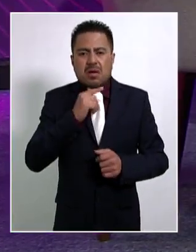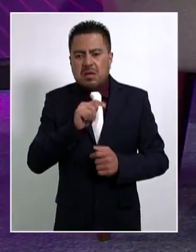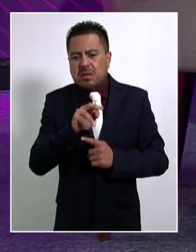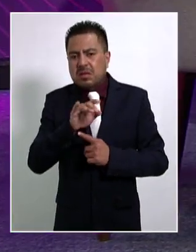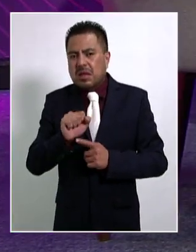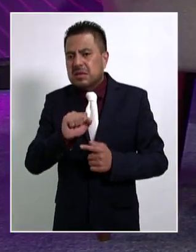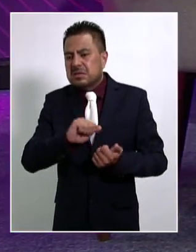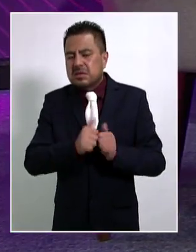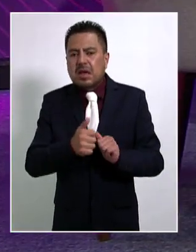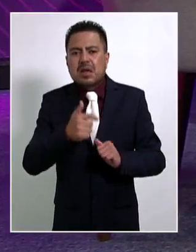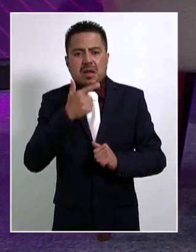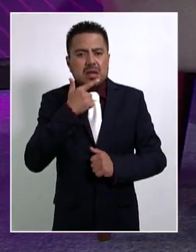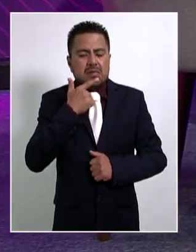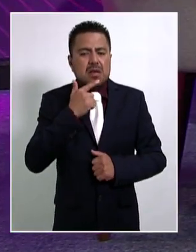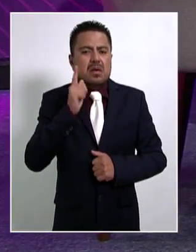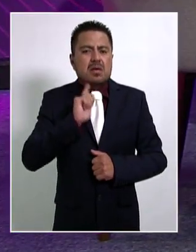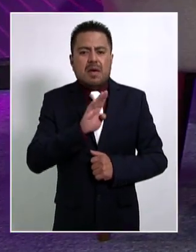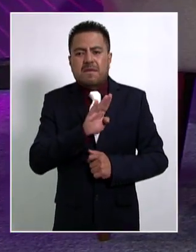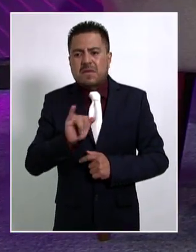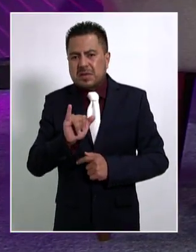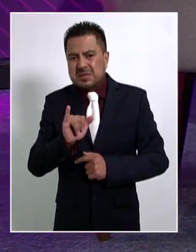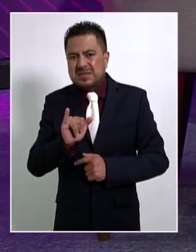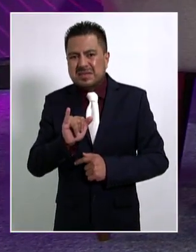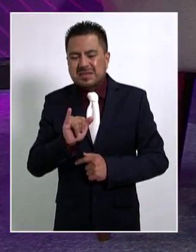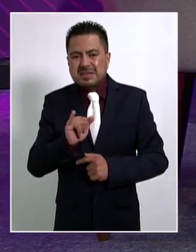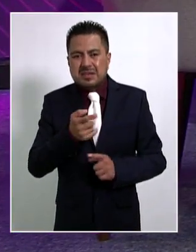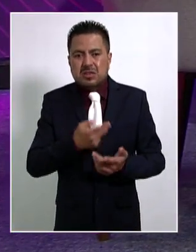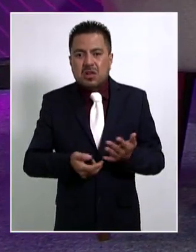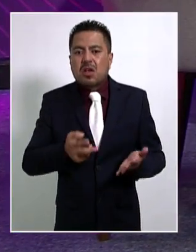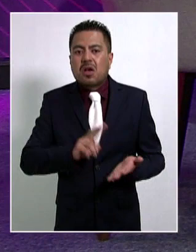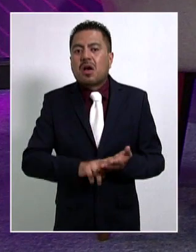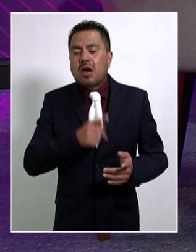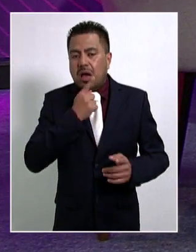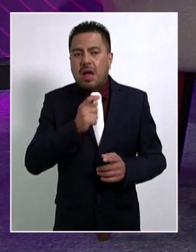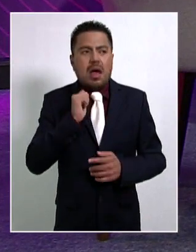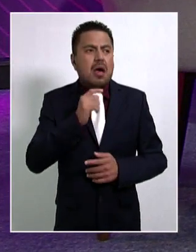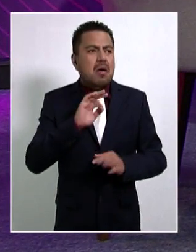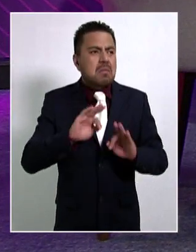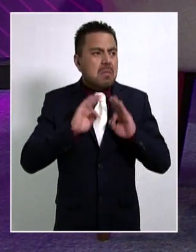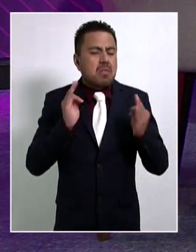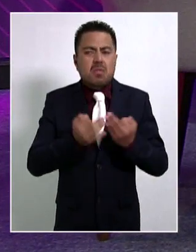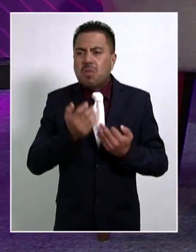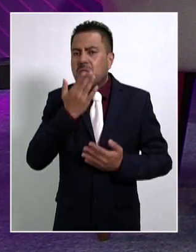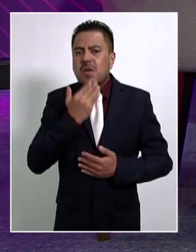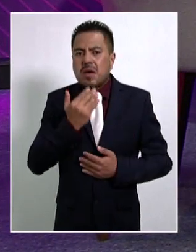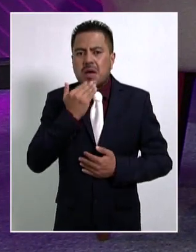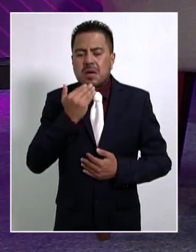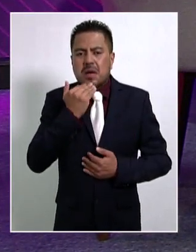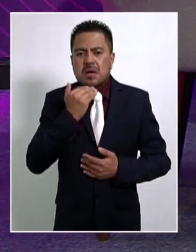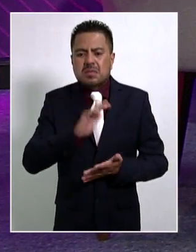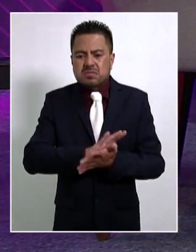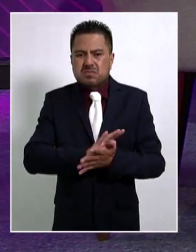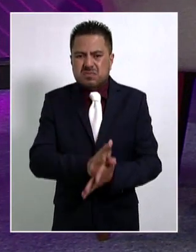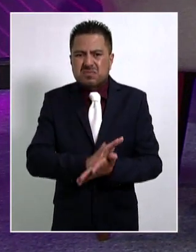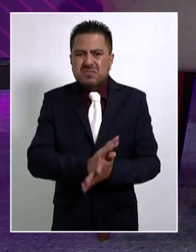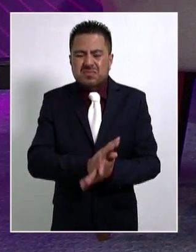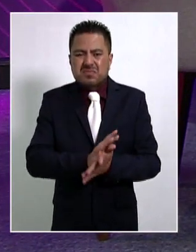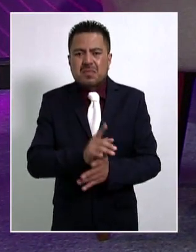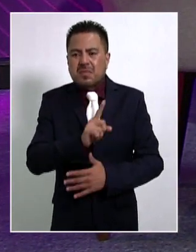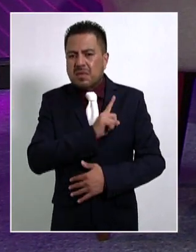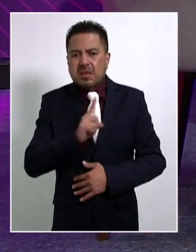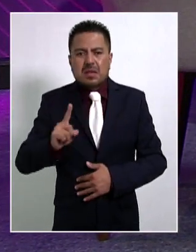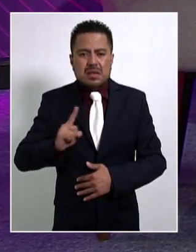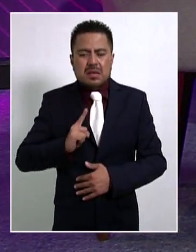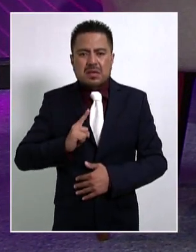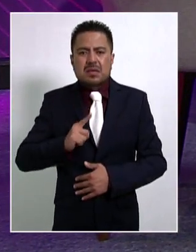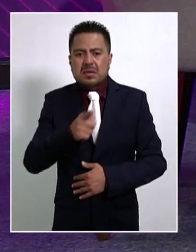trans, mujeres lesbianas, mujeres bisexuales, ¿no? Y que habla de que ninguna forma de discriminación debe de